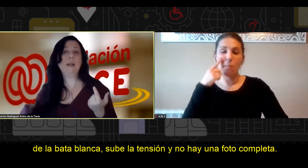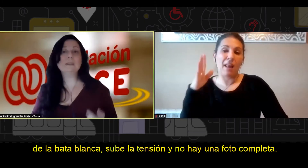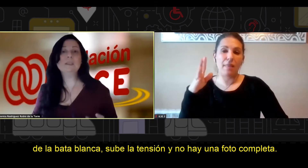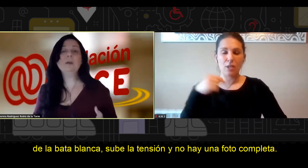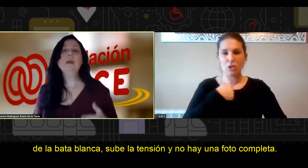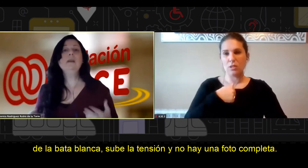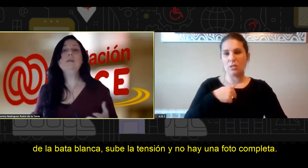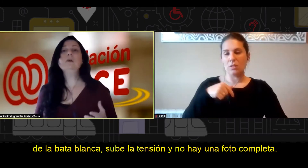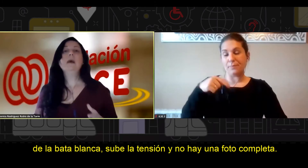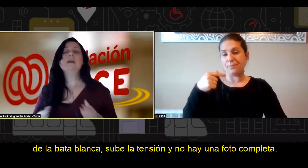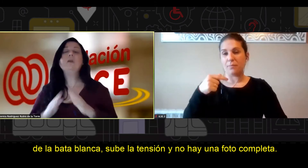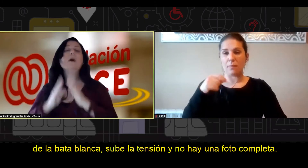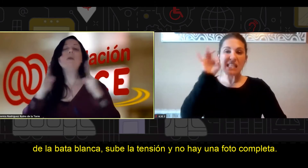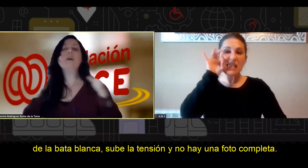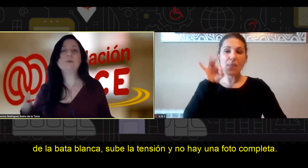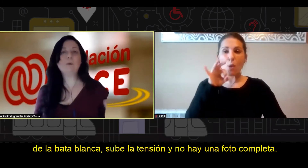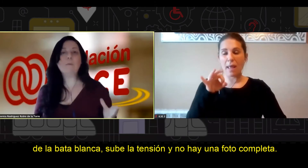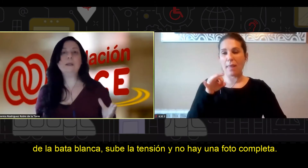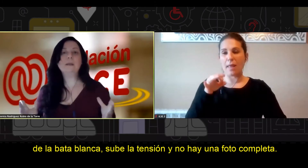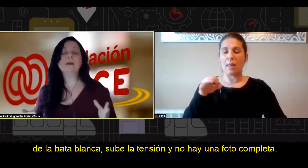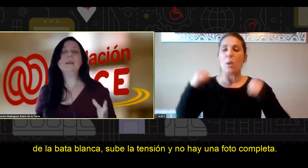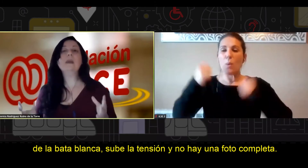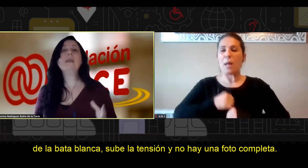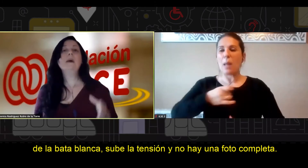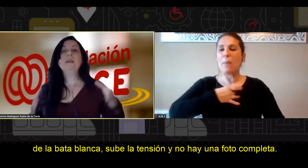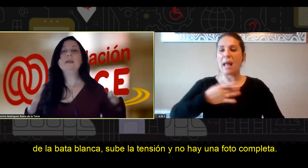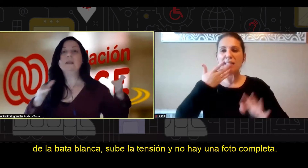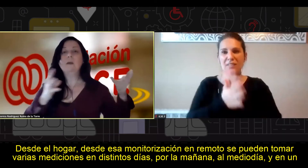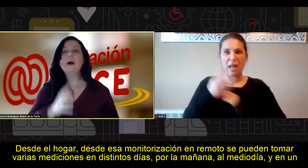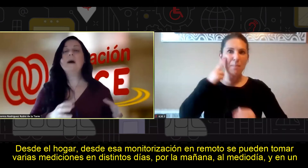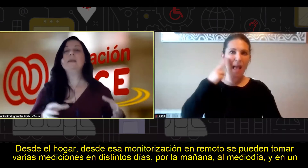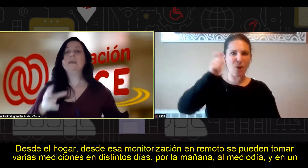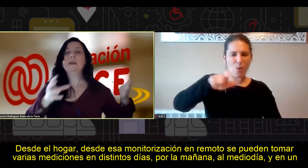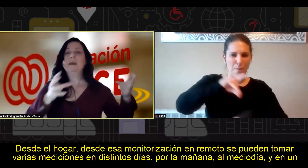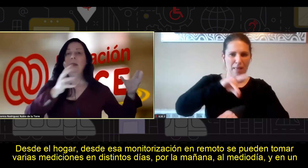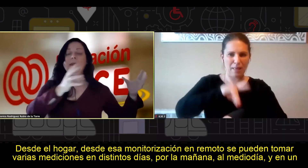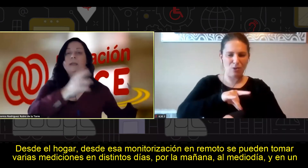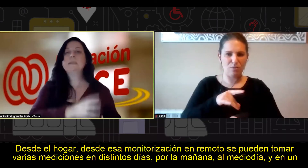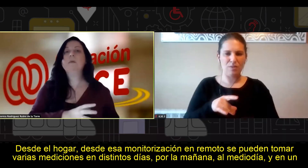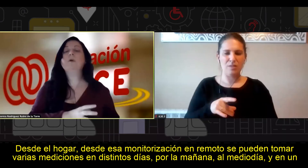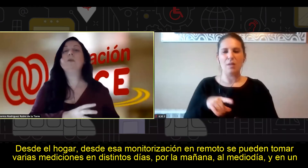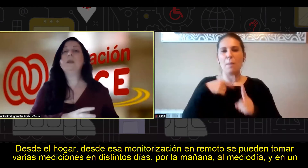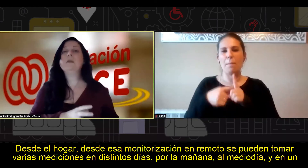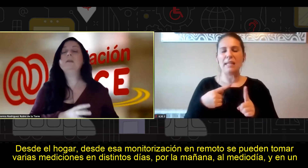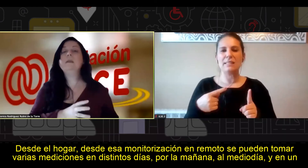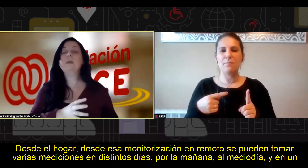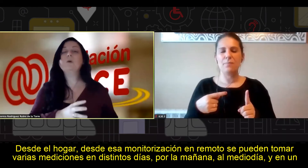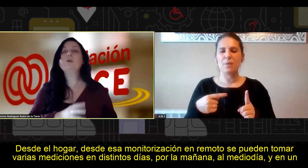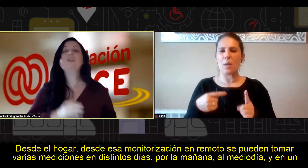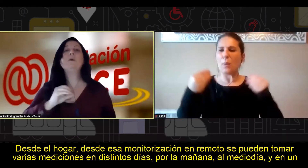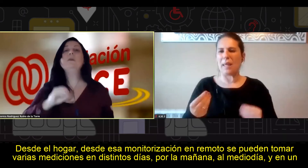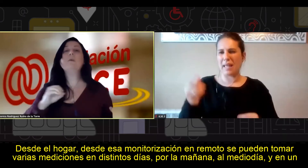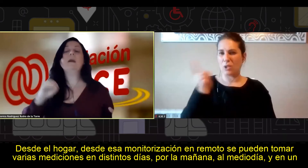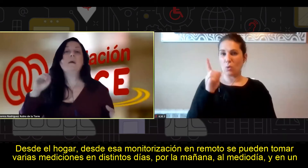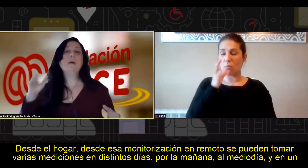la tensión, y dos, que no hay una foto completa. Quizás desde el hogar, desde esa monitorización en remoto, se